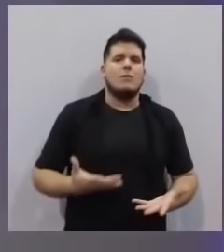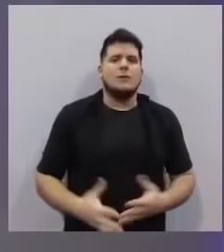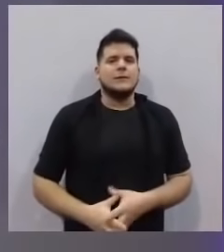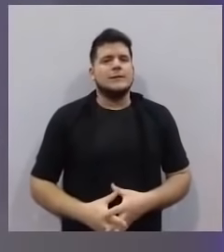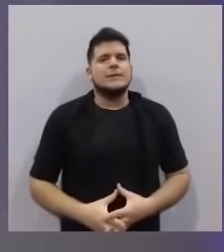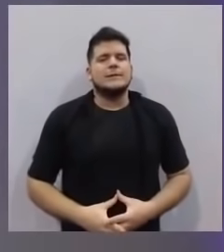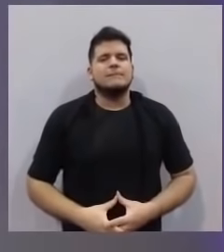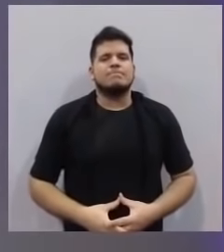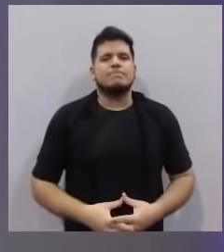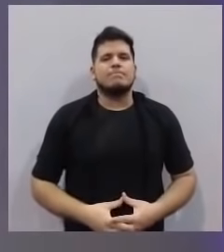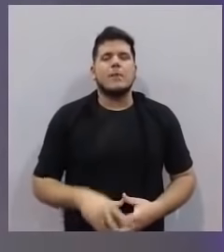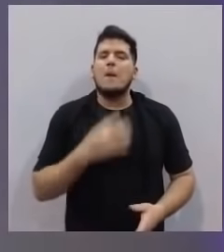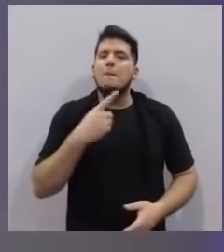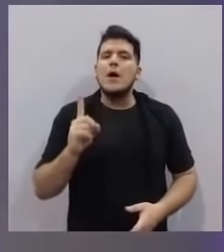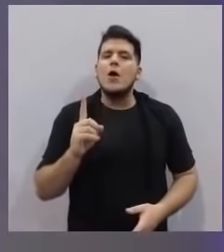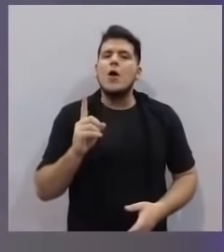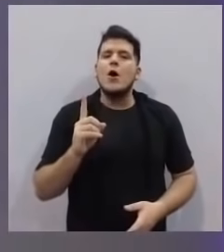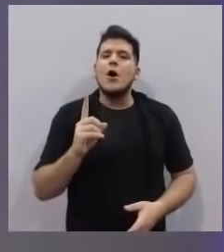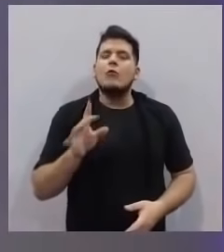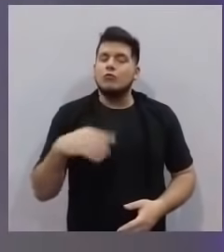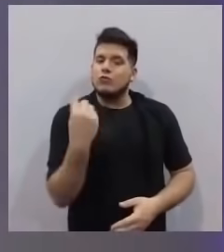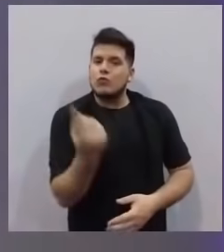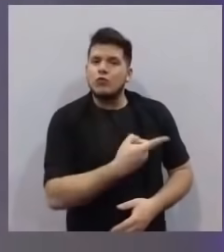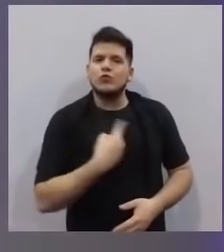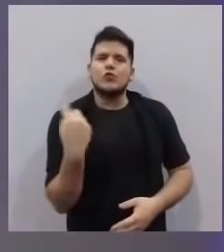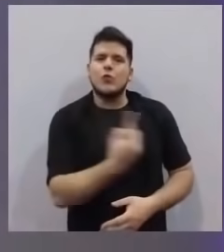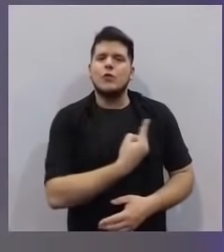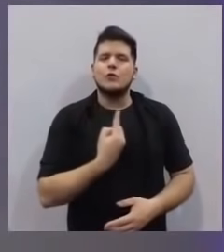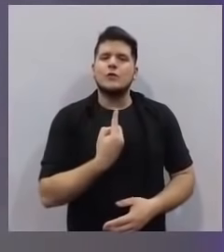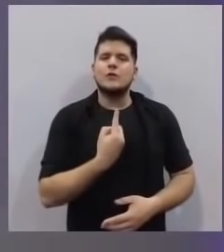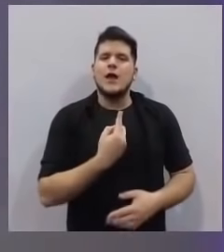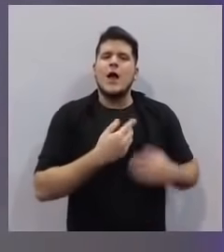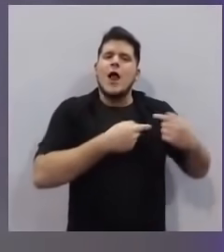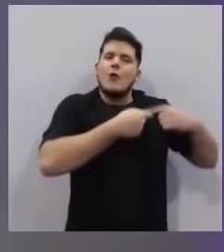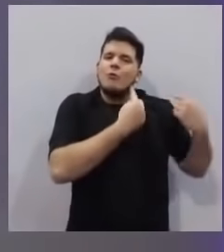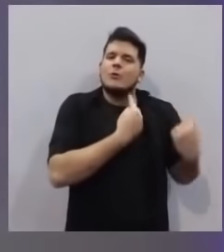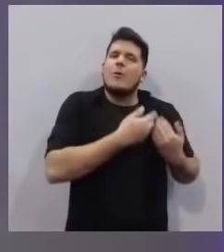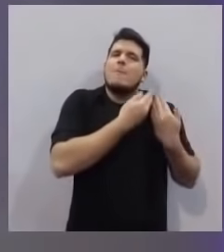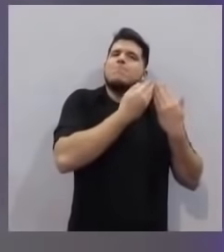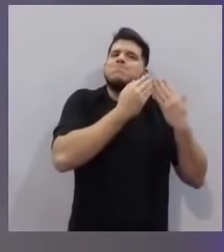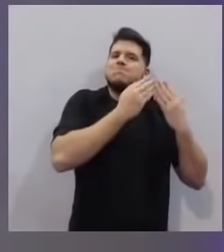usted encontró todo dije que encontró todo